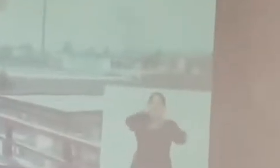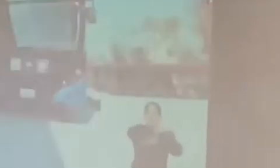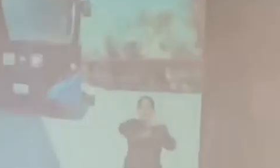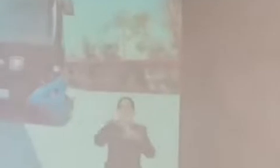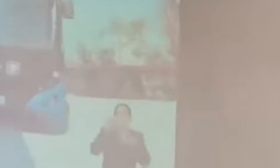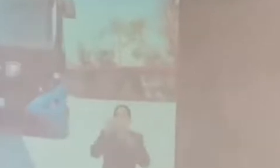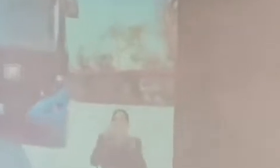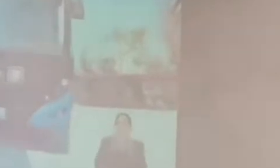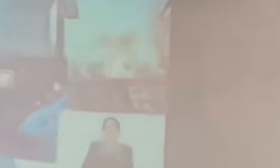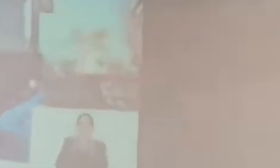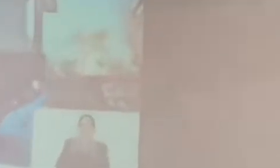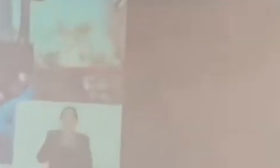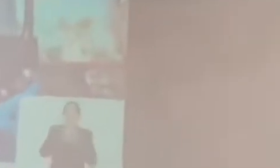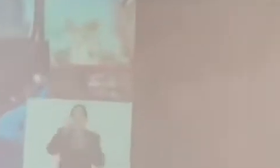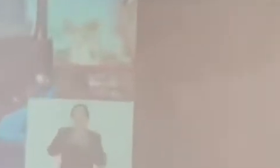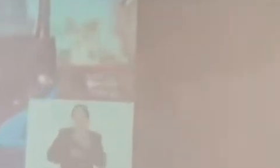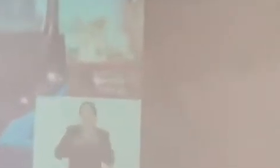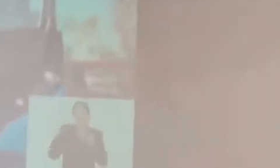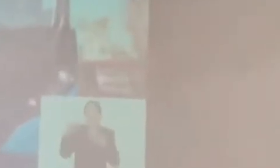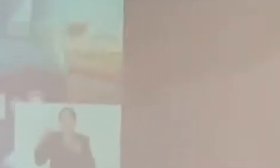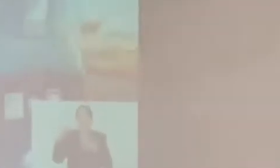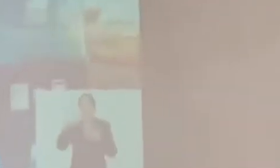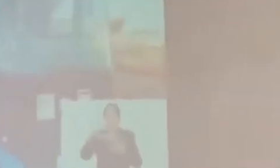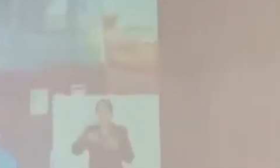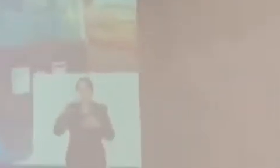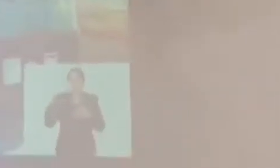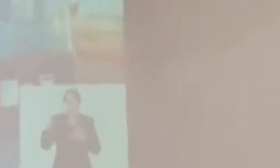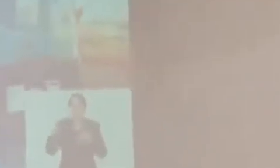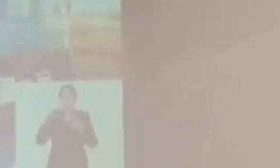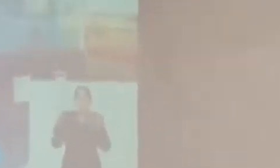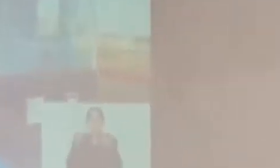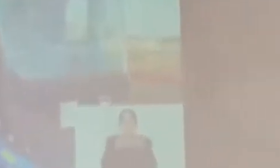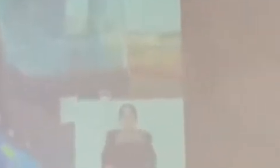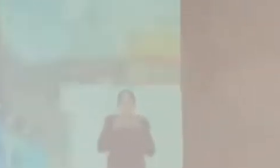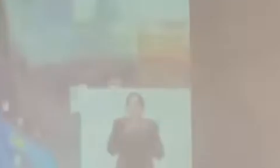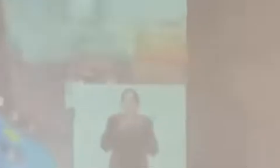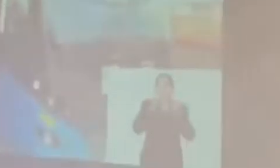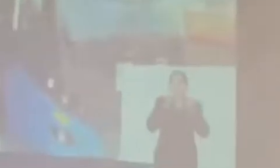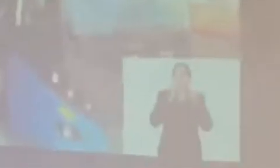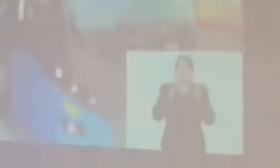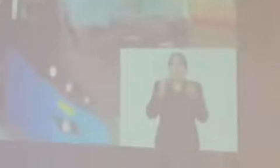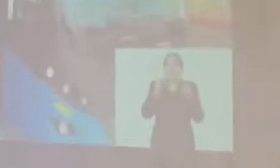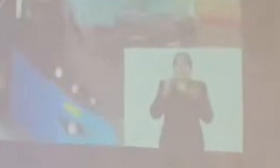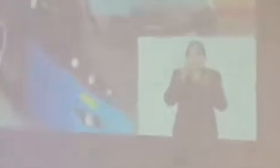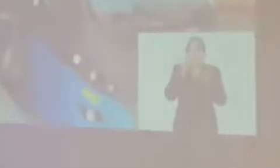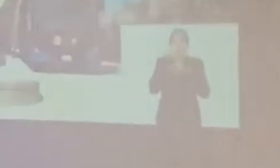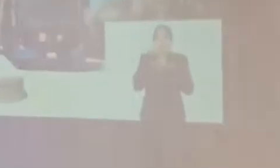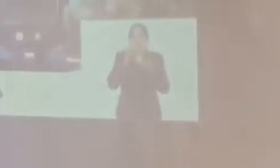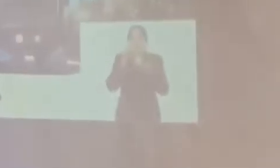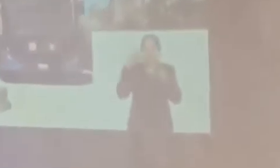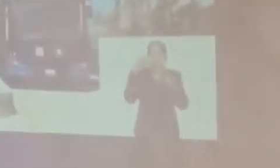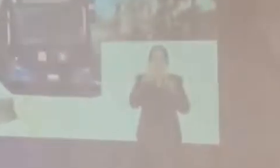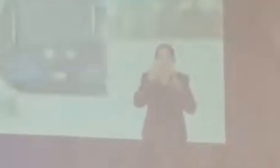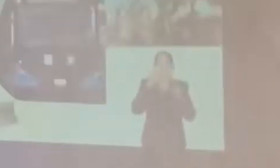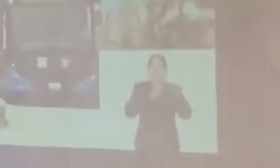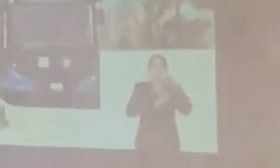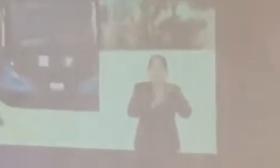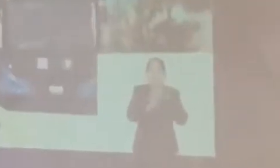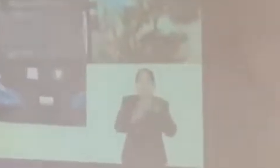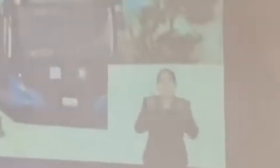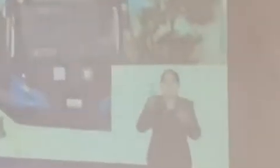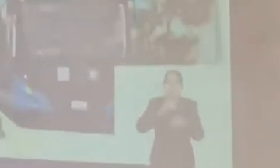trata de 8 kilómetros de segundo piso exclusivo para trolebuses. En este momento se encuentra en pruebas operativas.